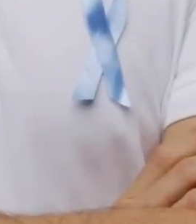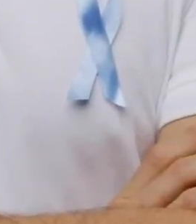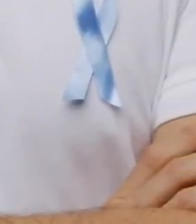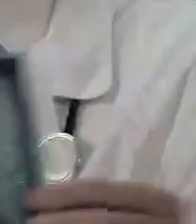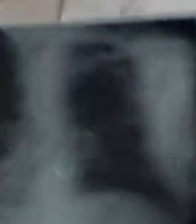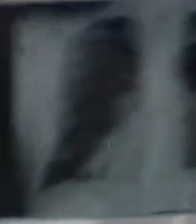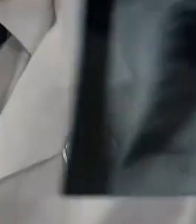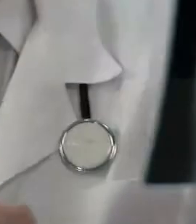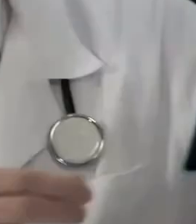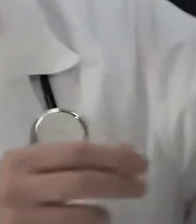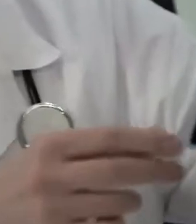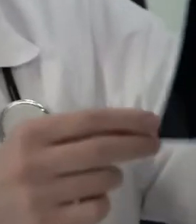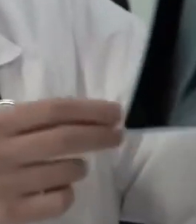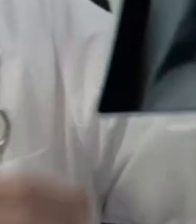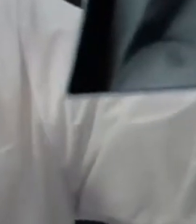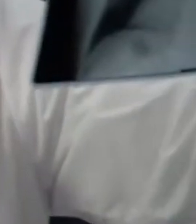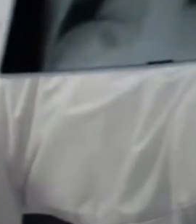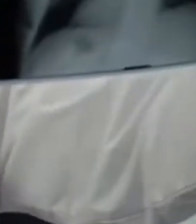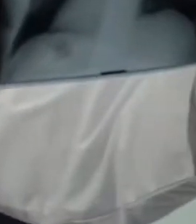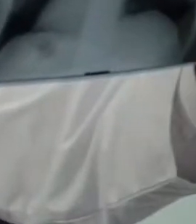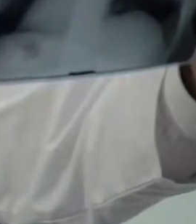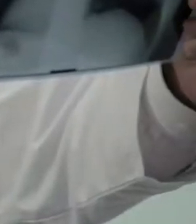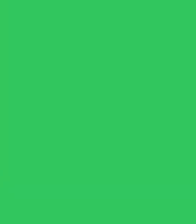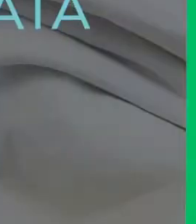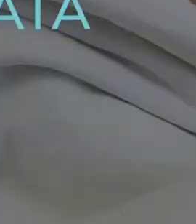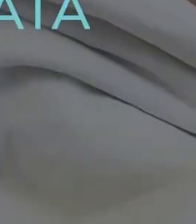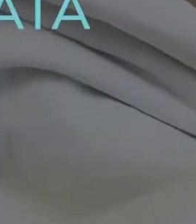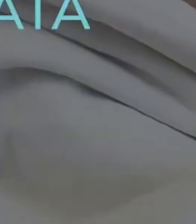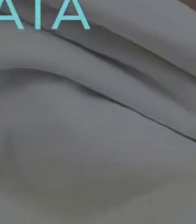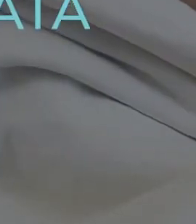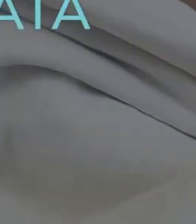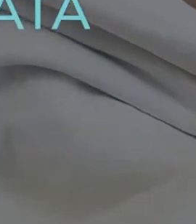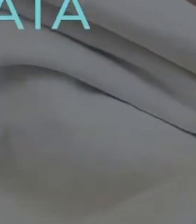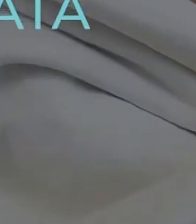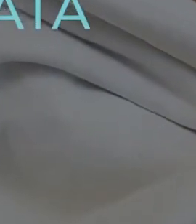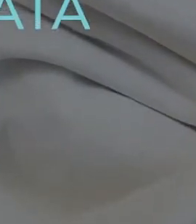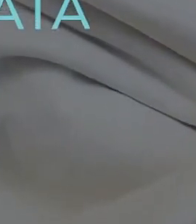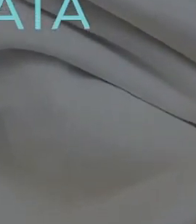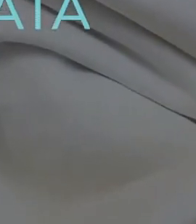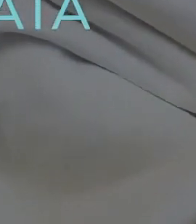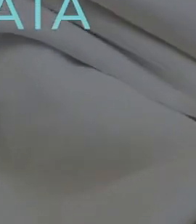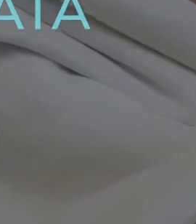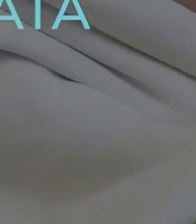de cáncer, su detección y atención oportuna. Esta ocasión,